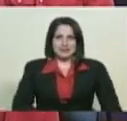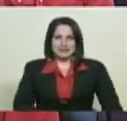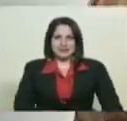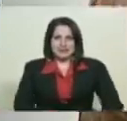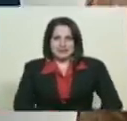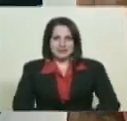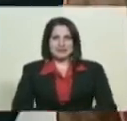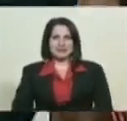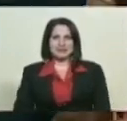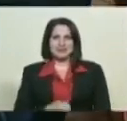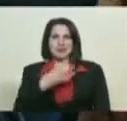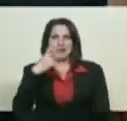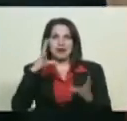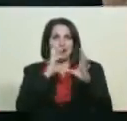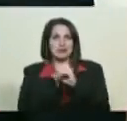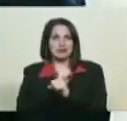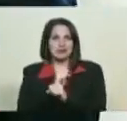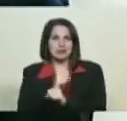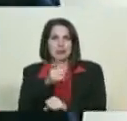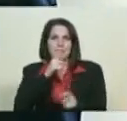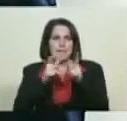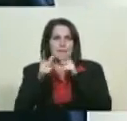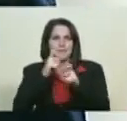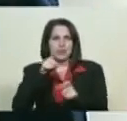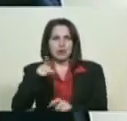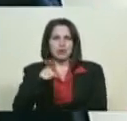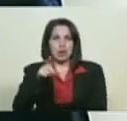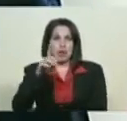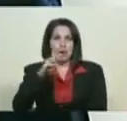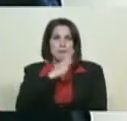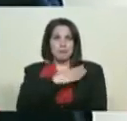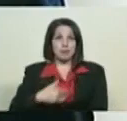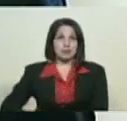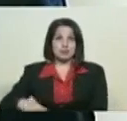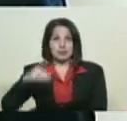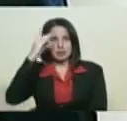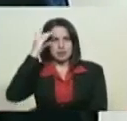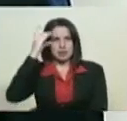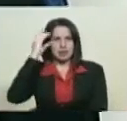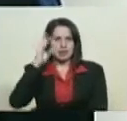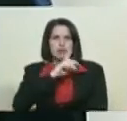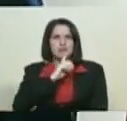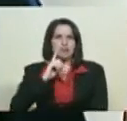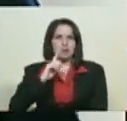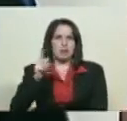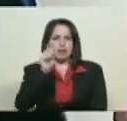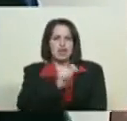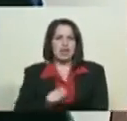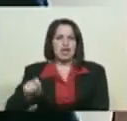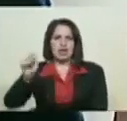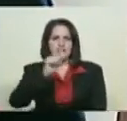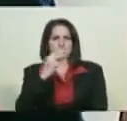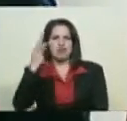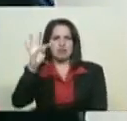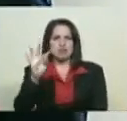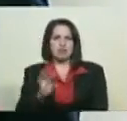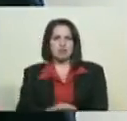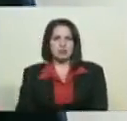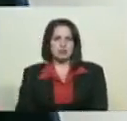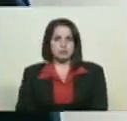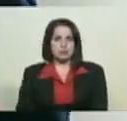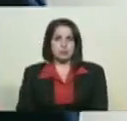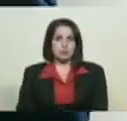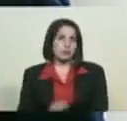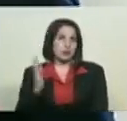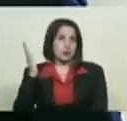Ok, buenas noches. Buenas noches. Mi pregunta es directamente para la presidenta. ¿Cuál es tu nombre, perdón? Francisco Marín, de Televen. Mi pregunta es directamente para la